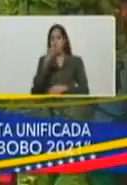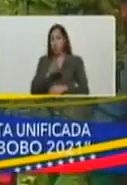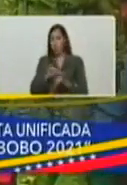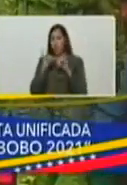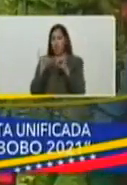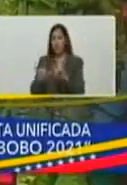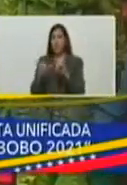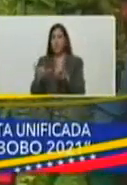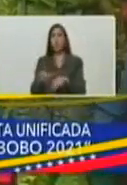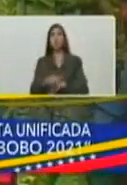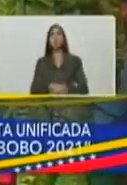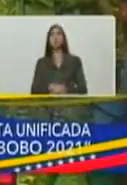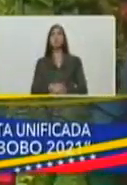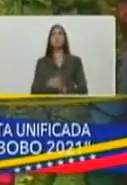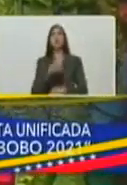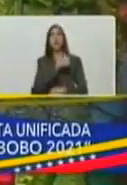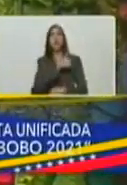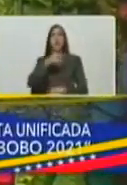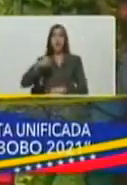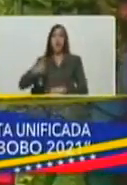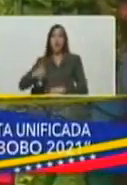mi comandante en jefe, que